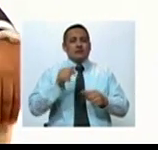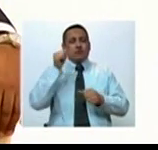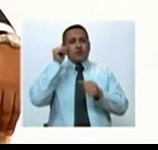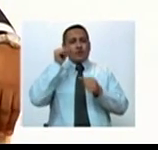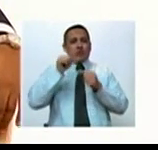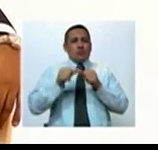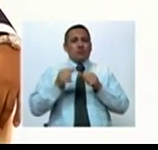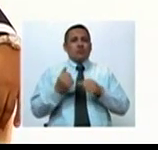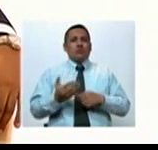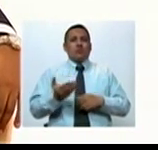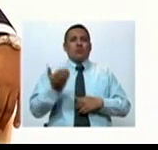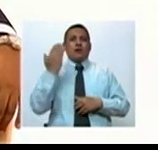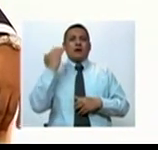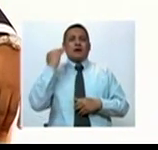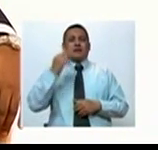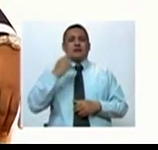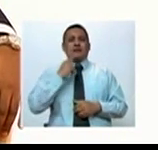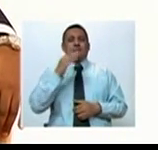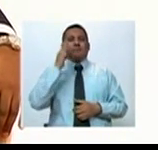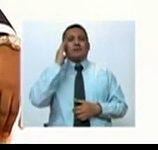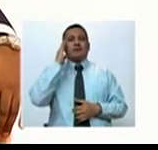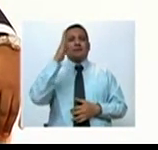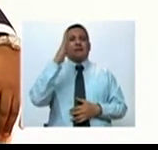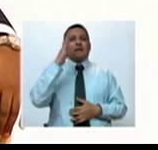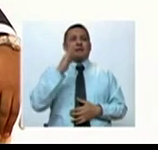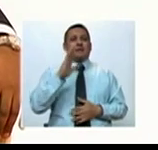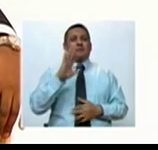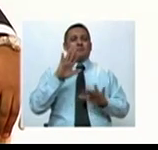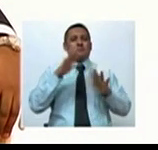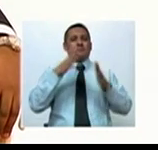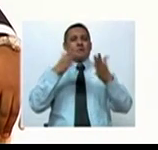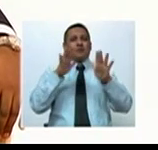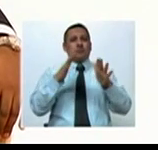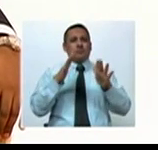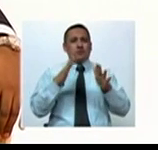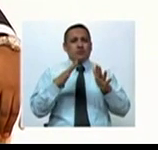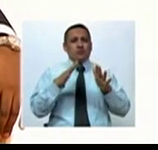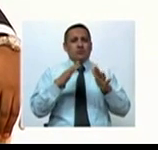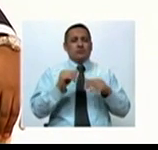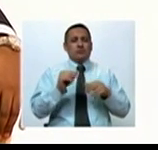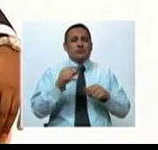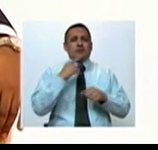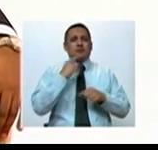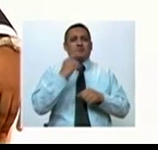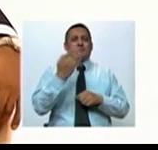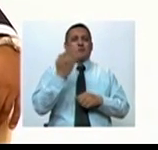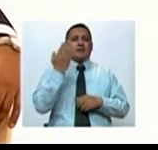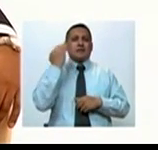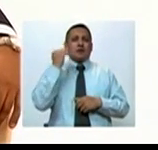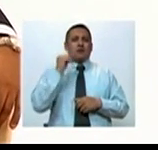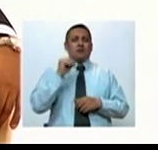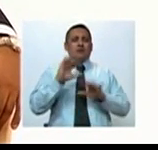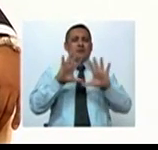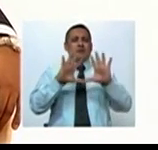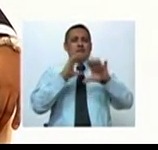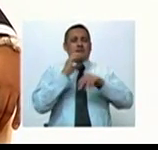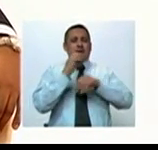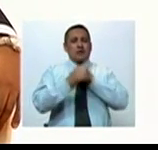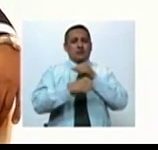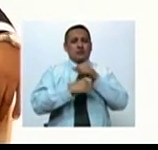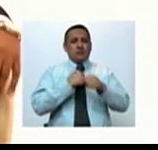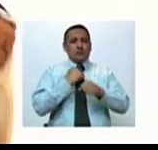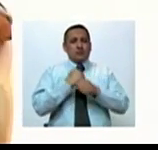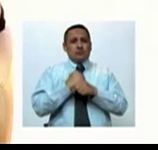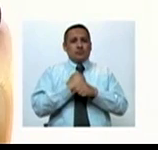bien, originada a mediados de la década pasada,